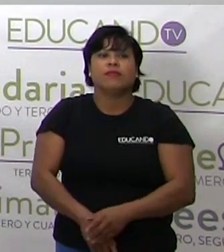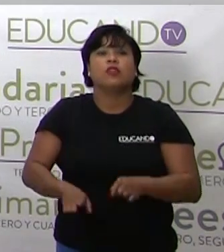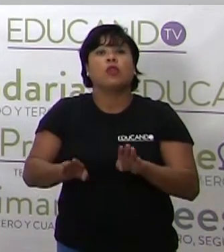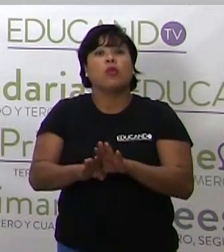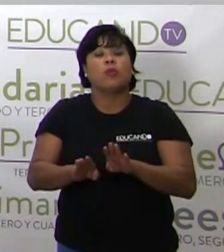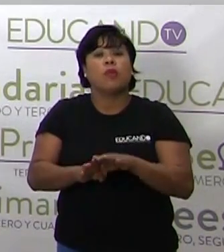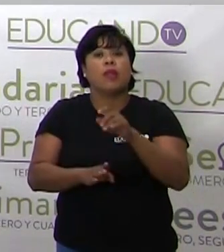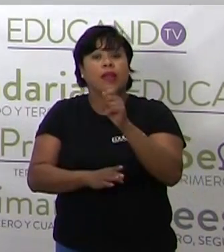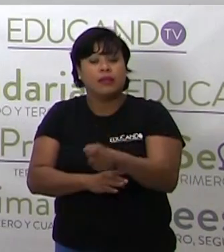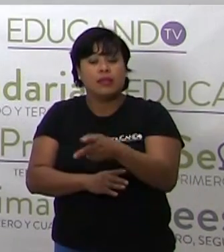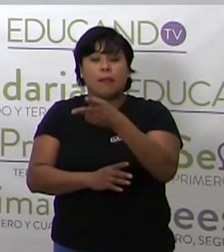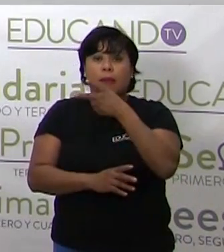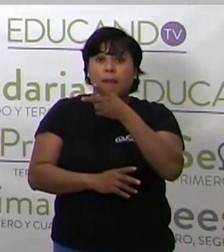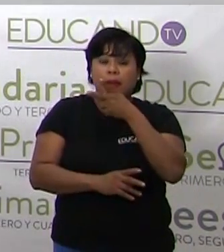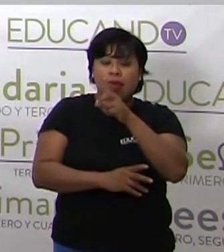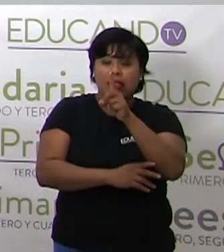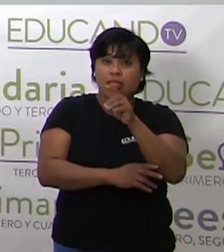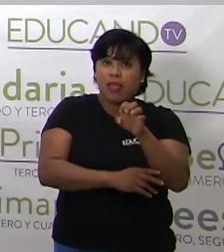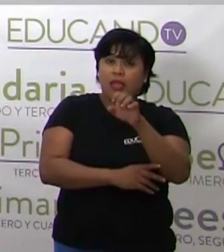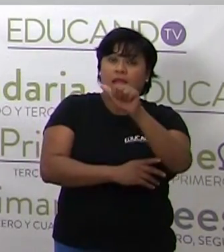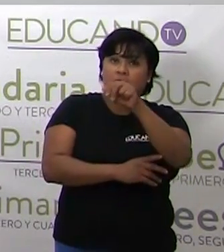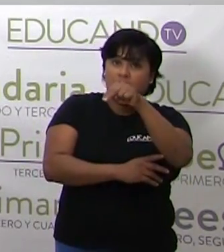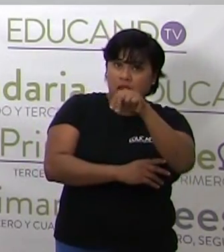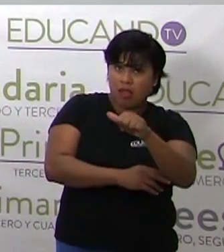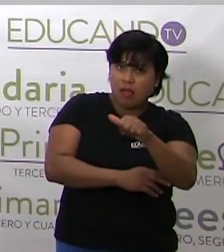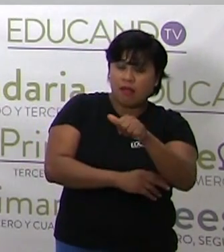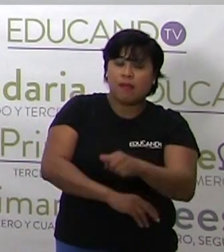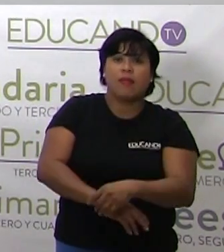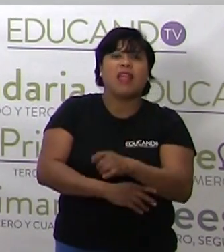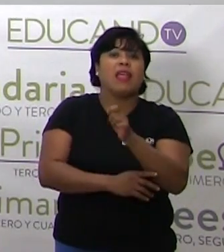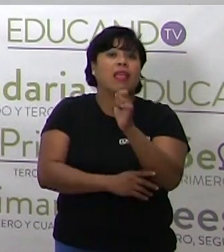¿Cómo era el padre de Ana? Era